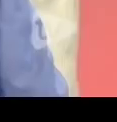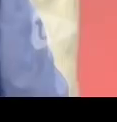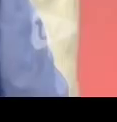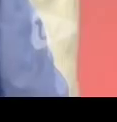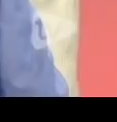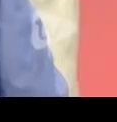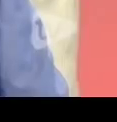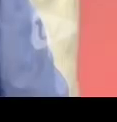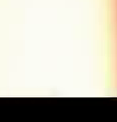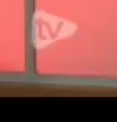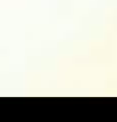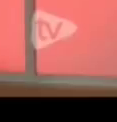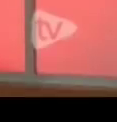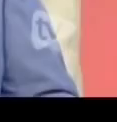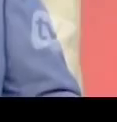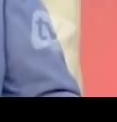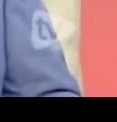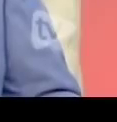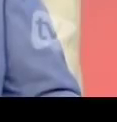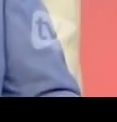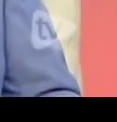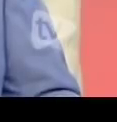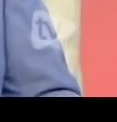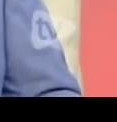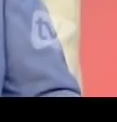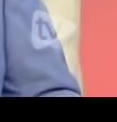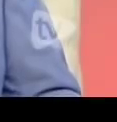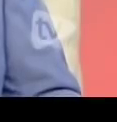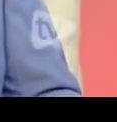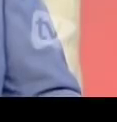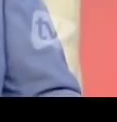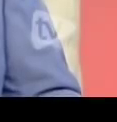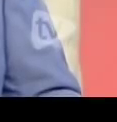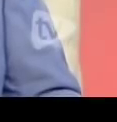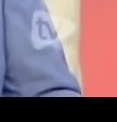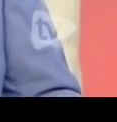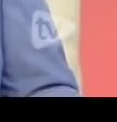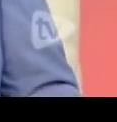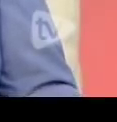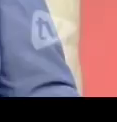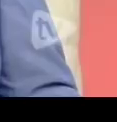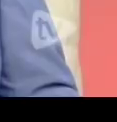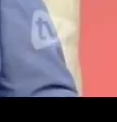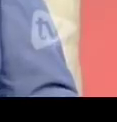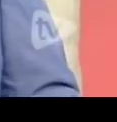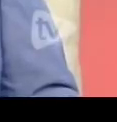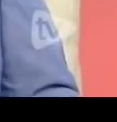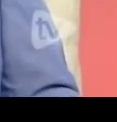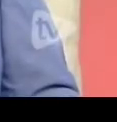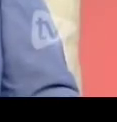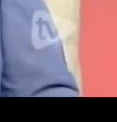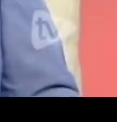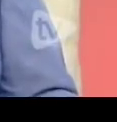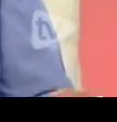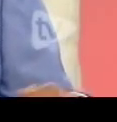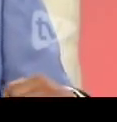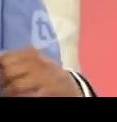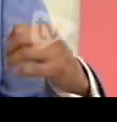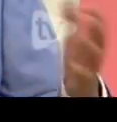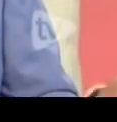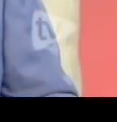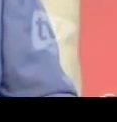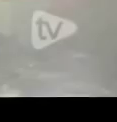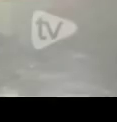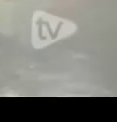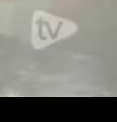el gobierno está equivocado. Pero siempre vi la posibilidad del humor, de la caricatura, como un recurso de crítica